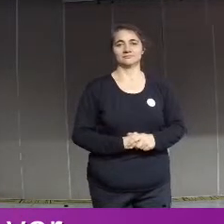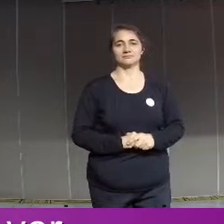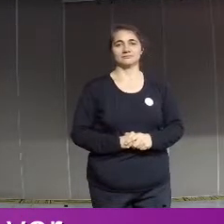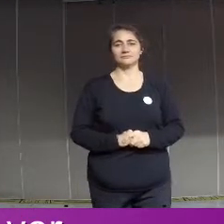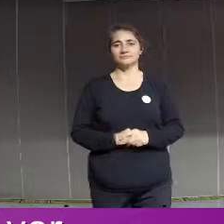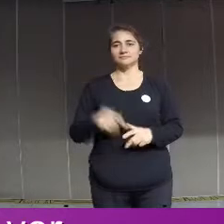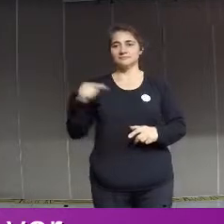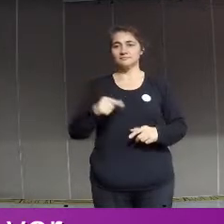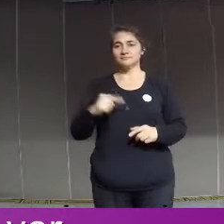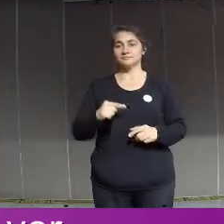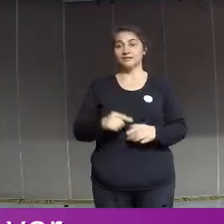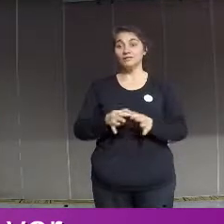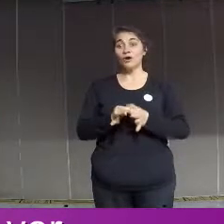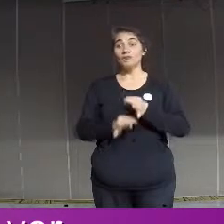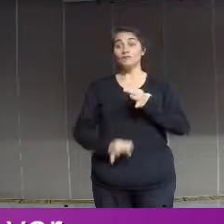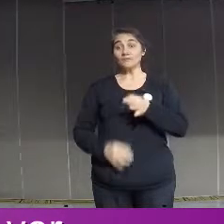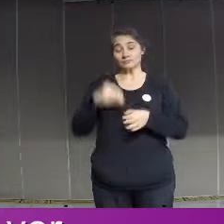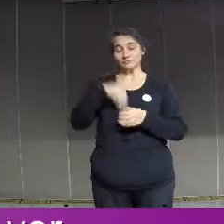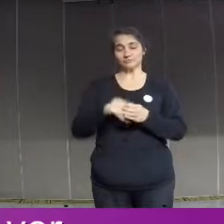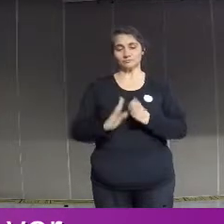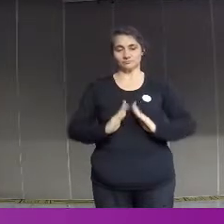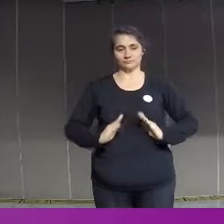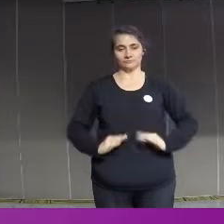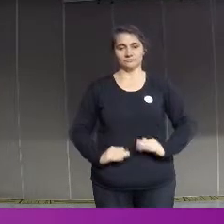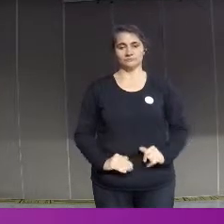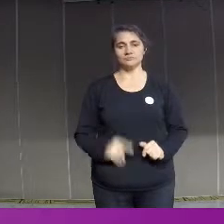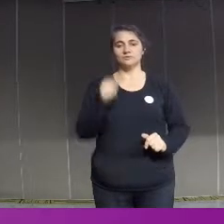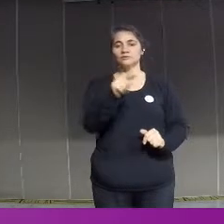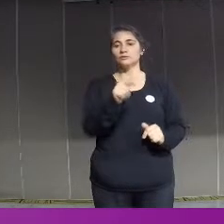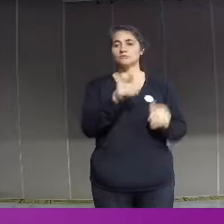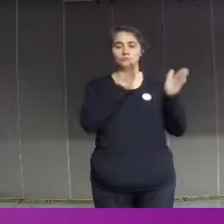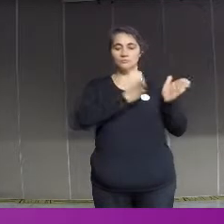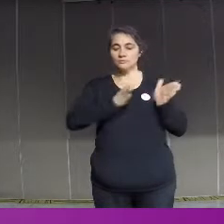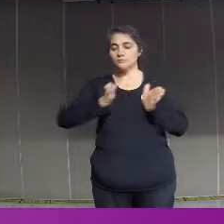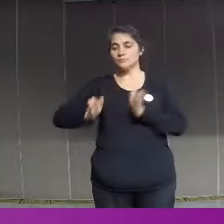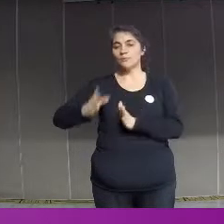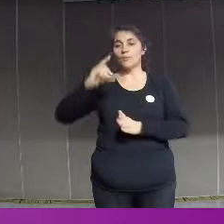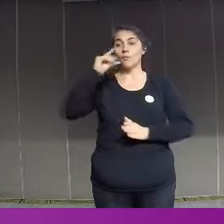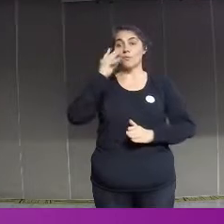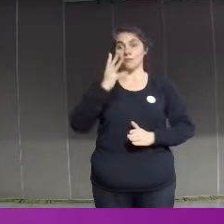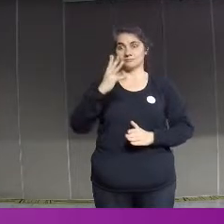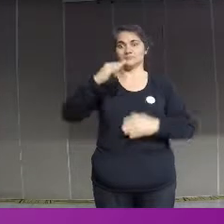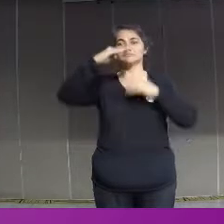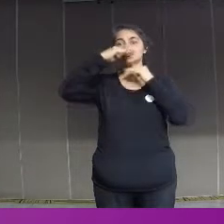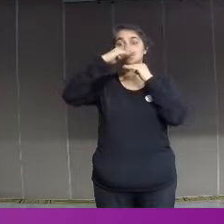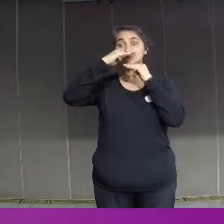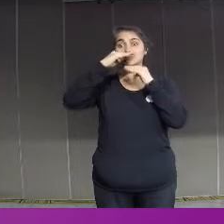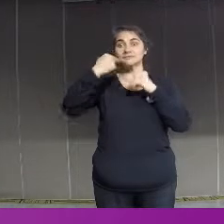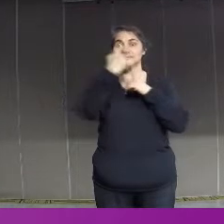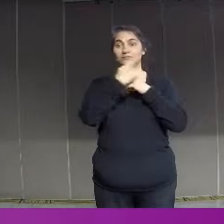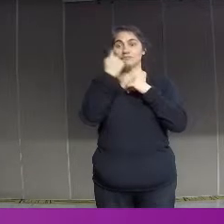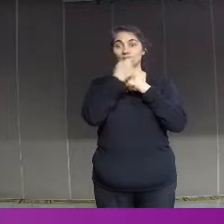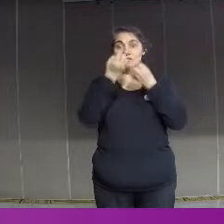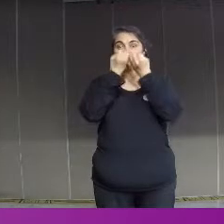denomina peristalsis primaria. Bueno, acá vemos las 4 etapas de la deglución. La fase oral, ¿sí?